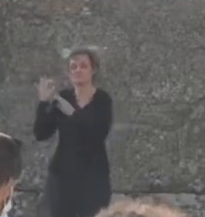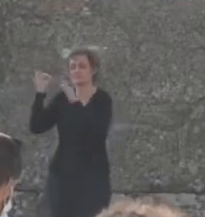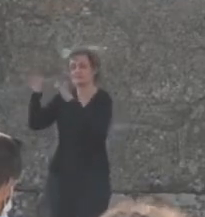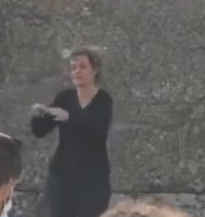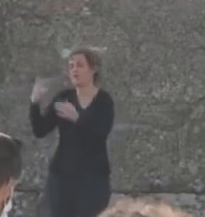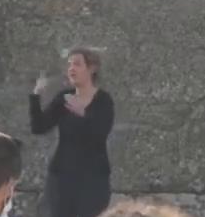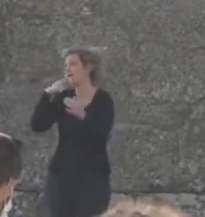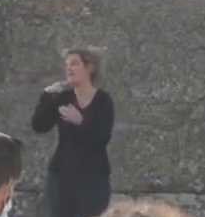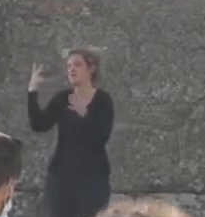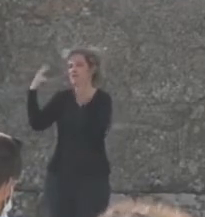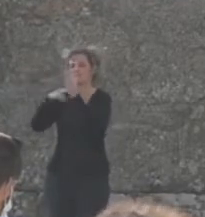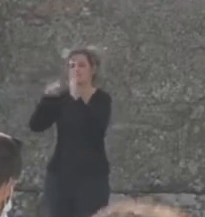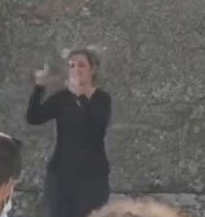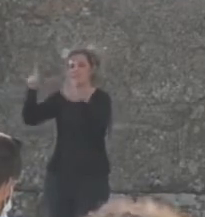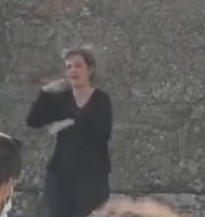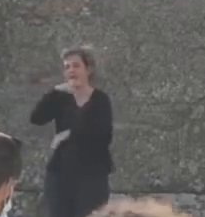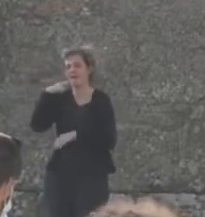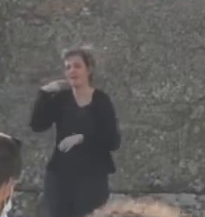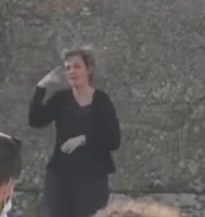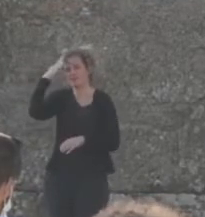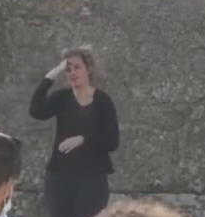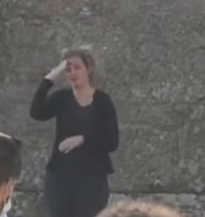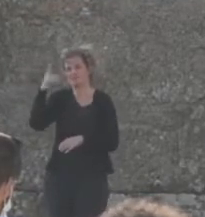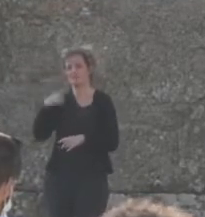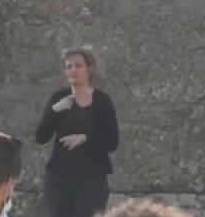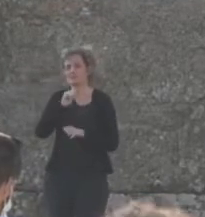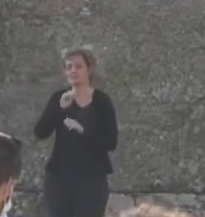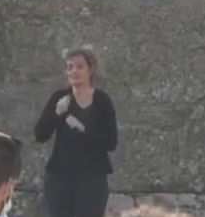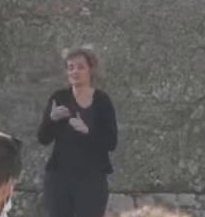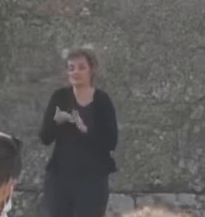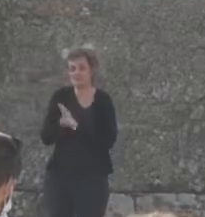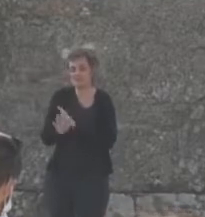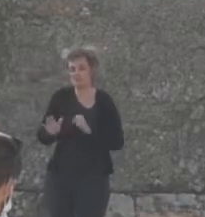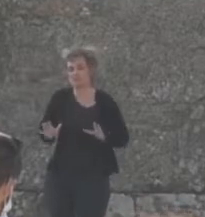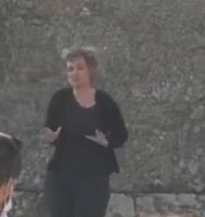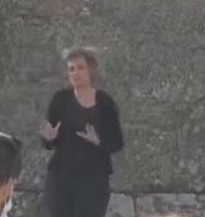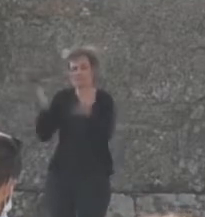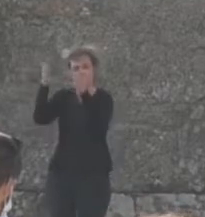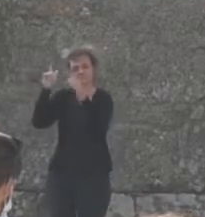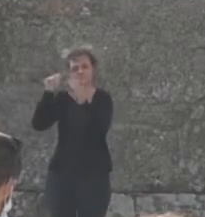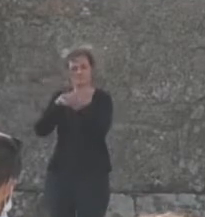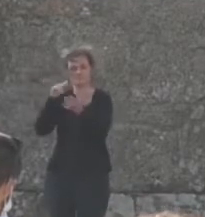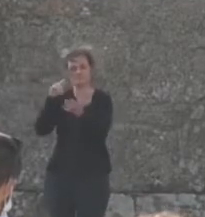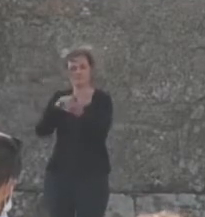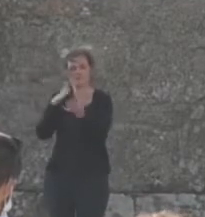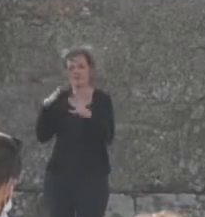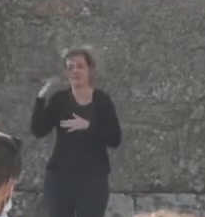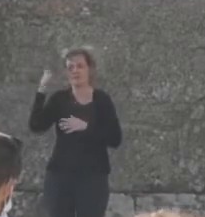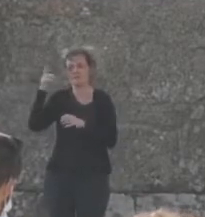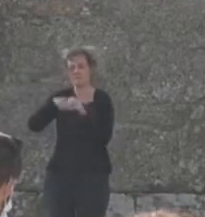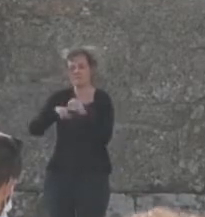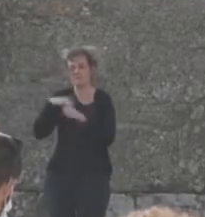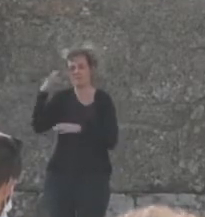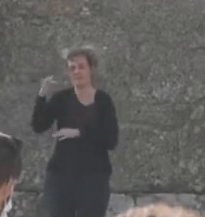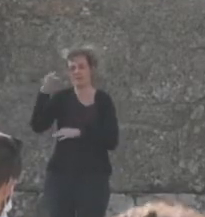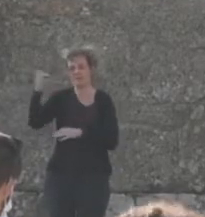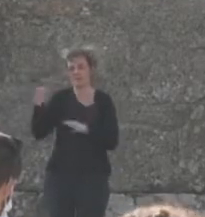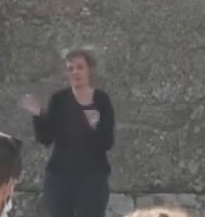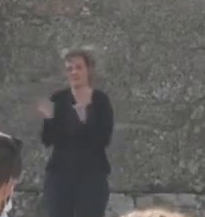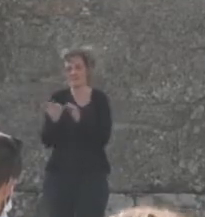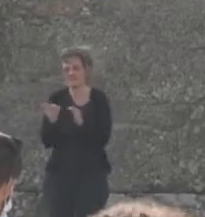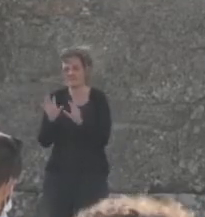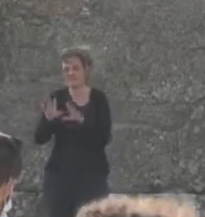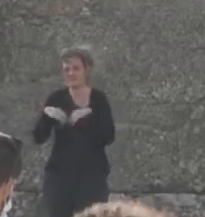2006, denominado Ano da Memoria, que significou un gran impulso para o movimento memorialista, sumámonos ás viaxes á Illa de San